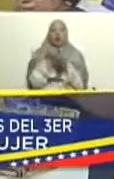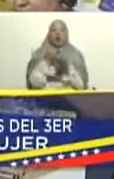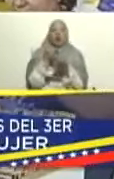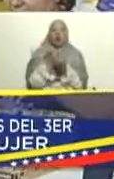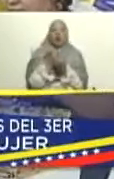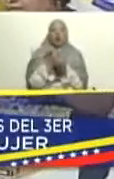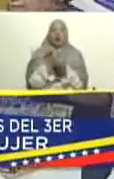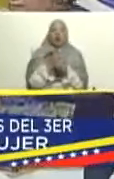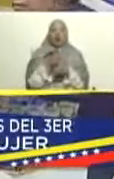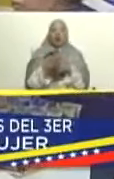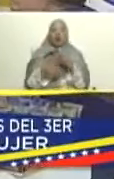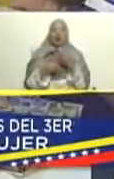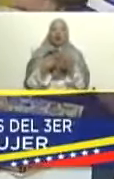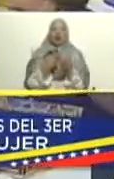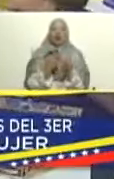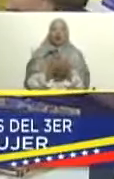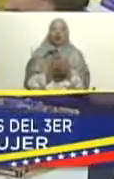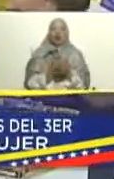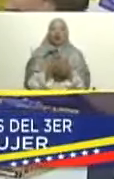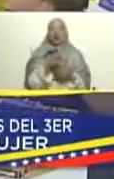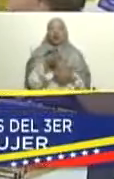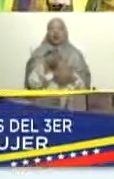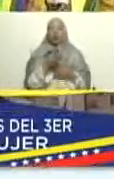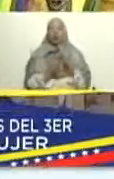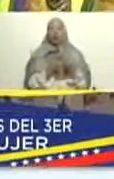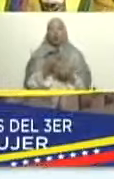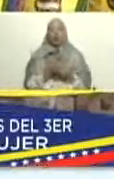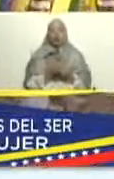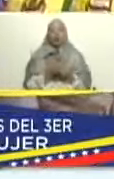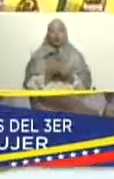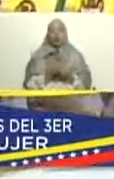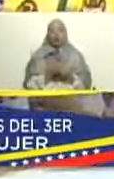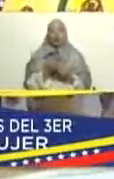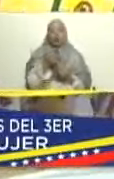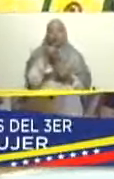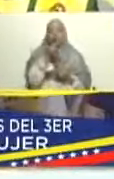pintubar. Hago los porcentajes que sea.